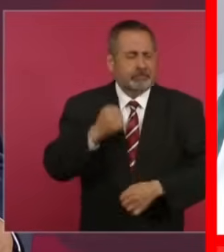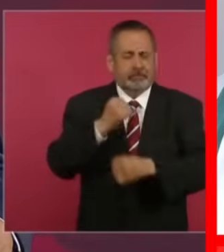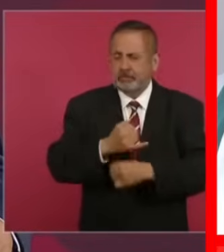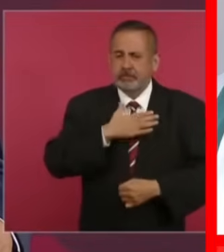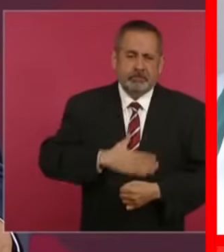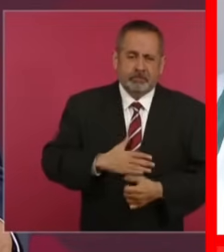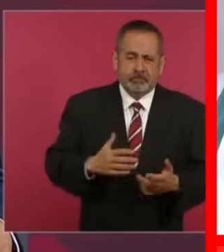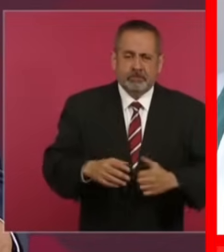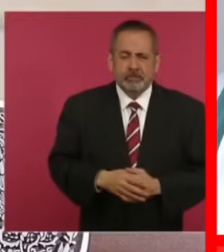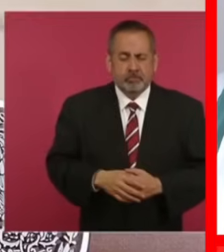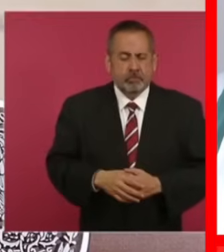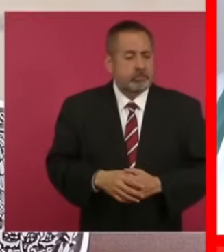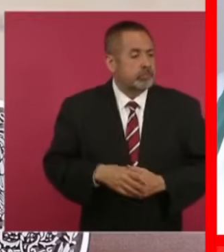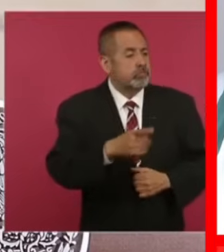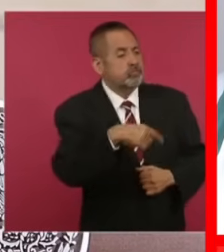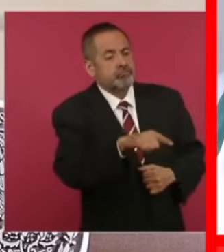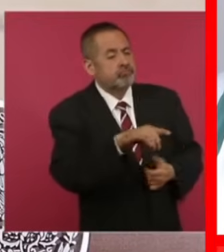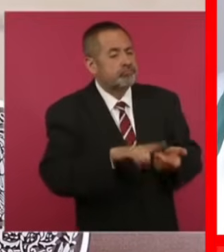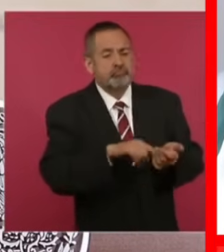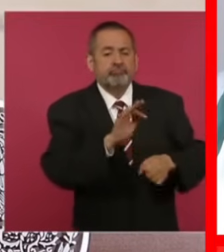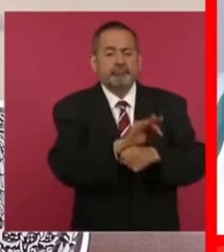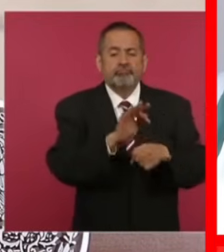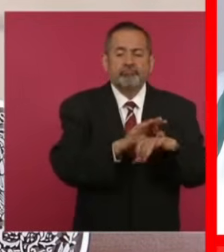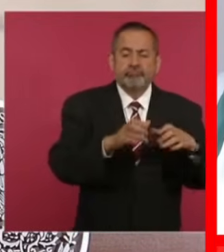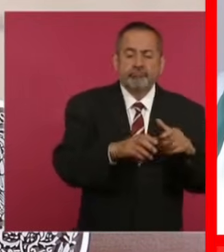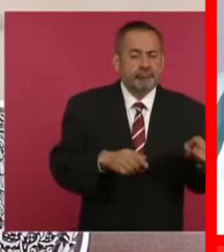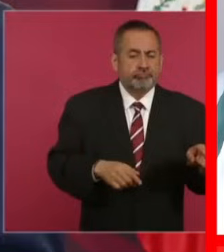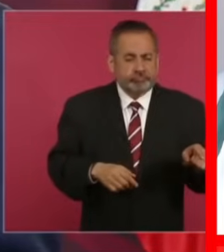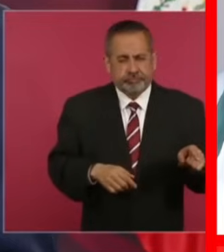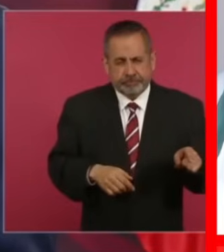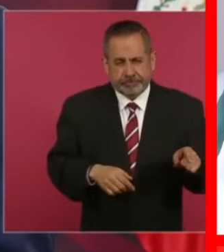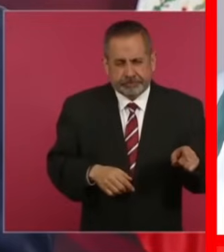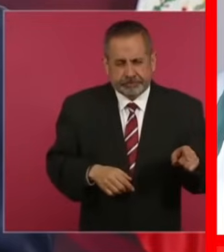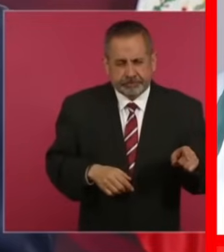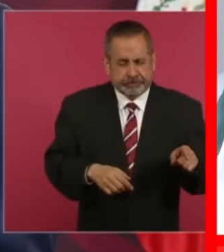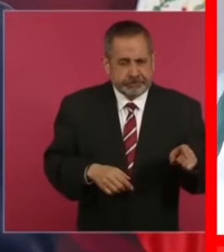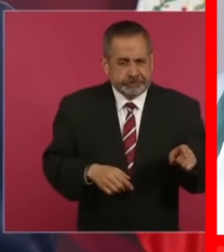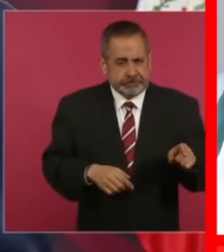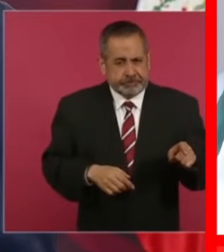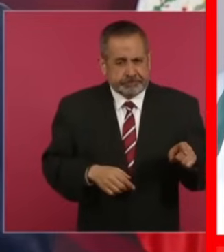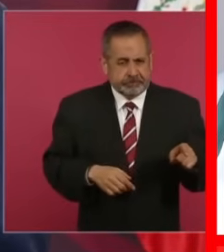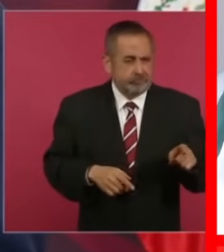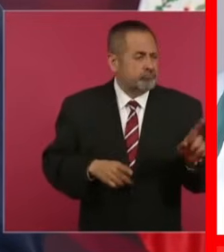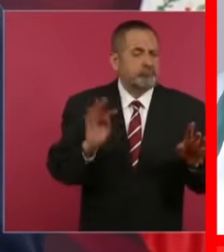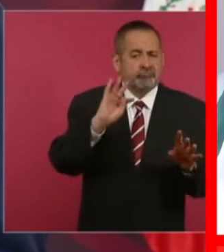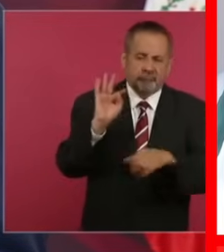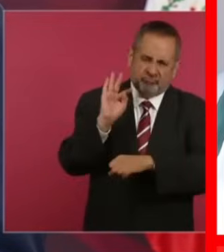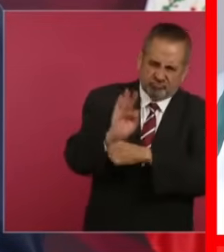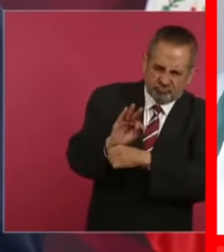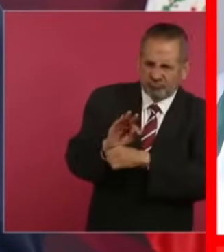si estuviesen defendiendo causas En beneficio